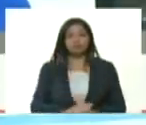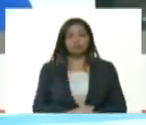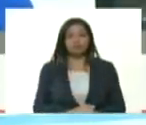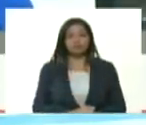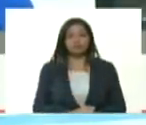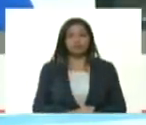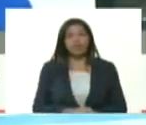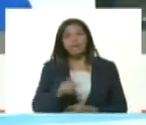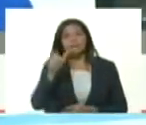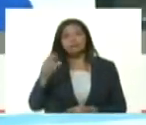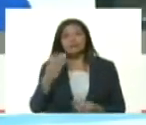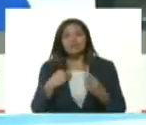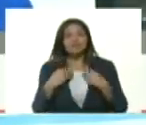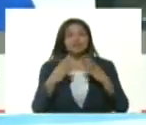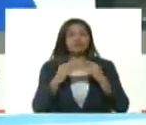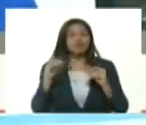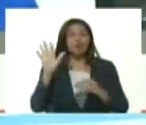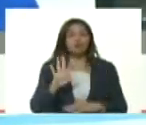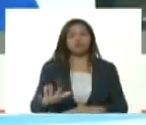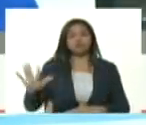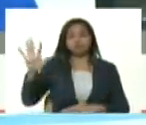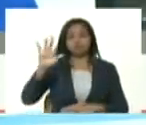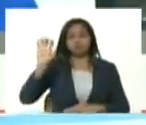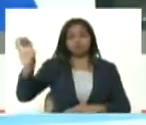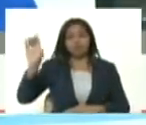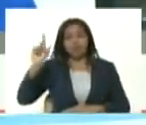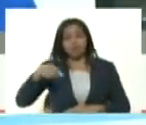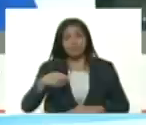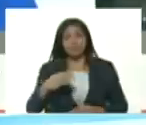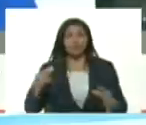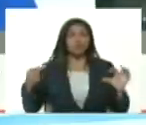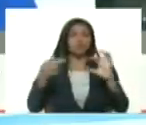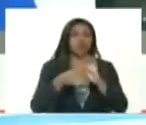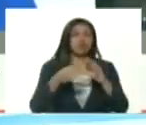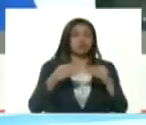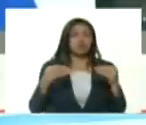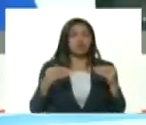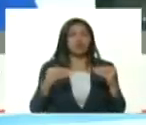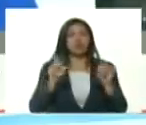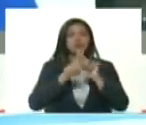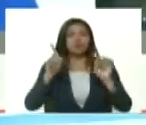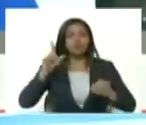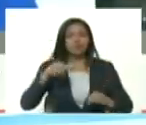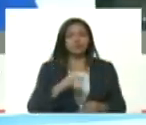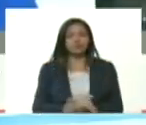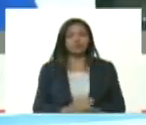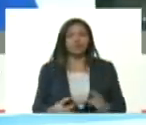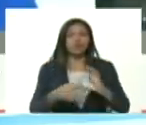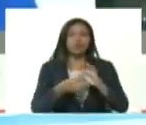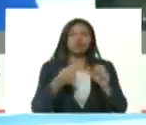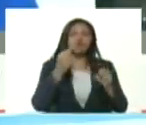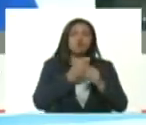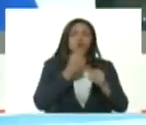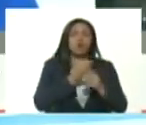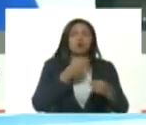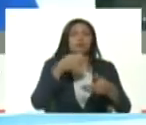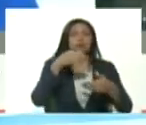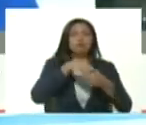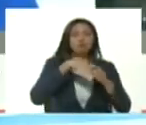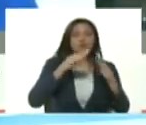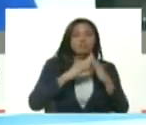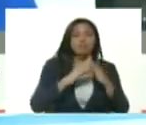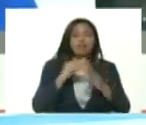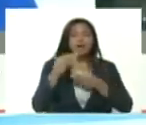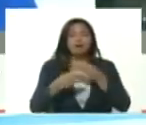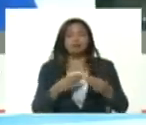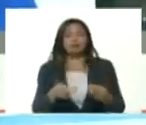los vecinos y vecinas de todo el país, ¿no? Unidos en cuarentena, haciendo lo que hay que hacer.